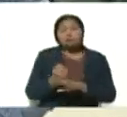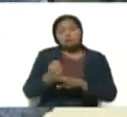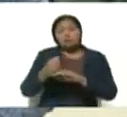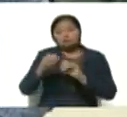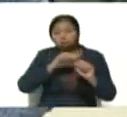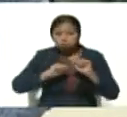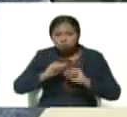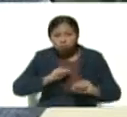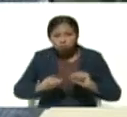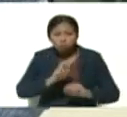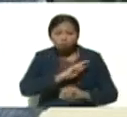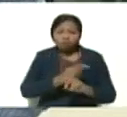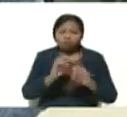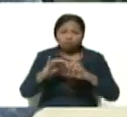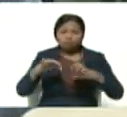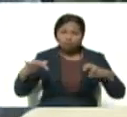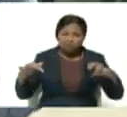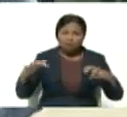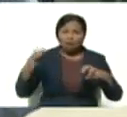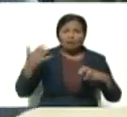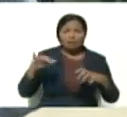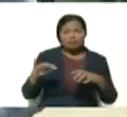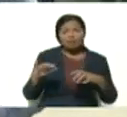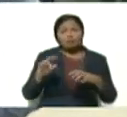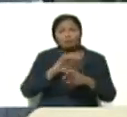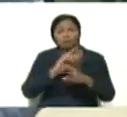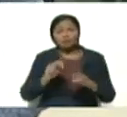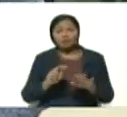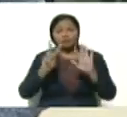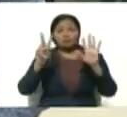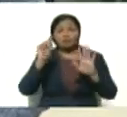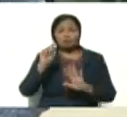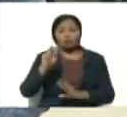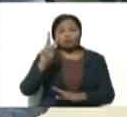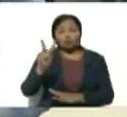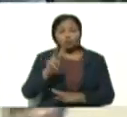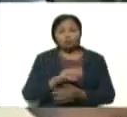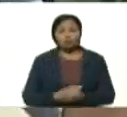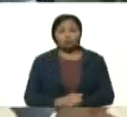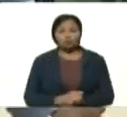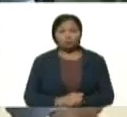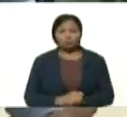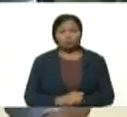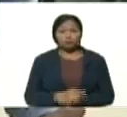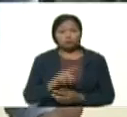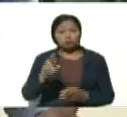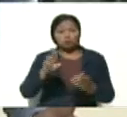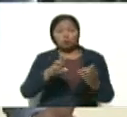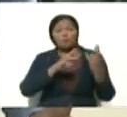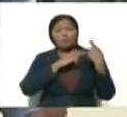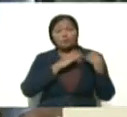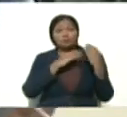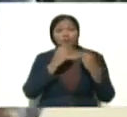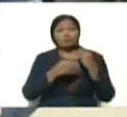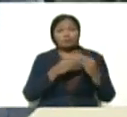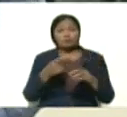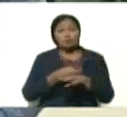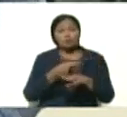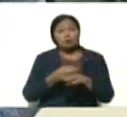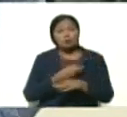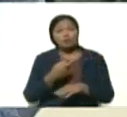causó este terremoto de magnitud 7.2. Parte del compromiso asumido por parte del